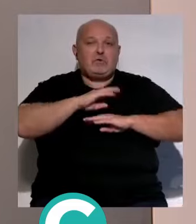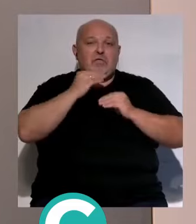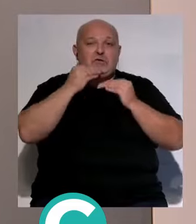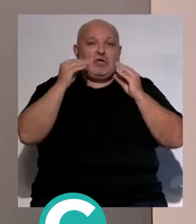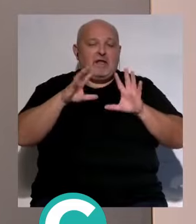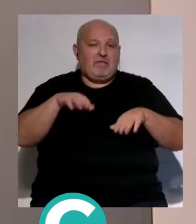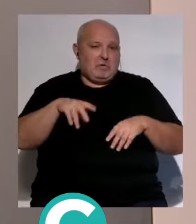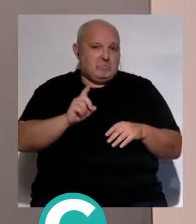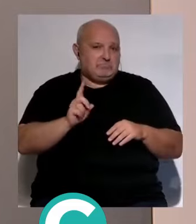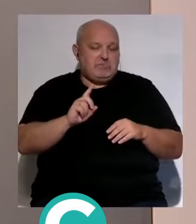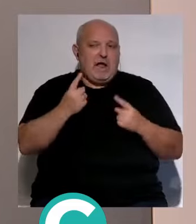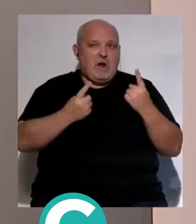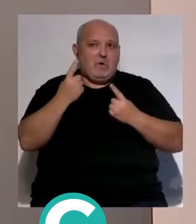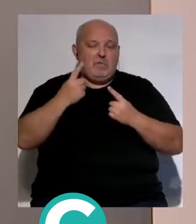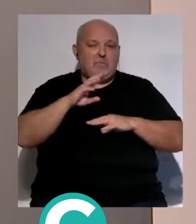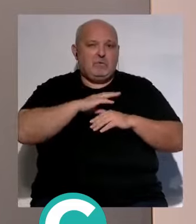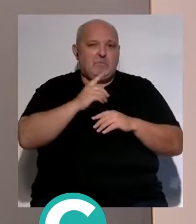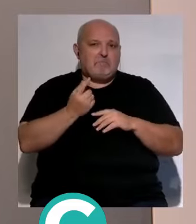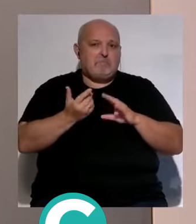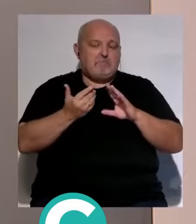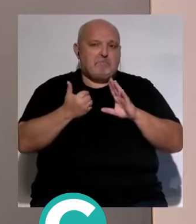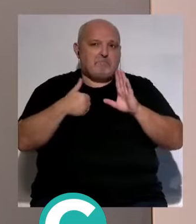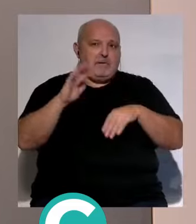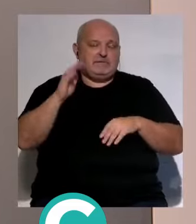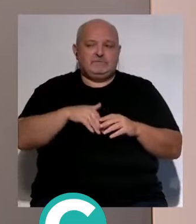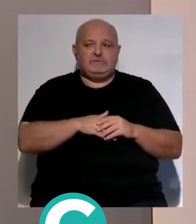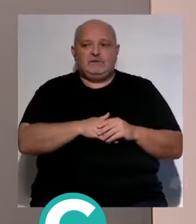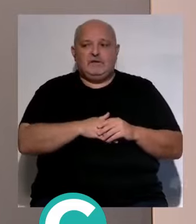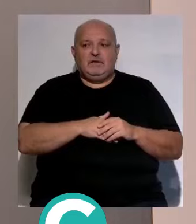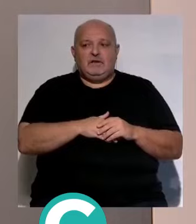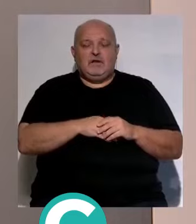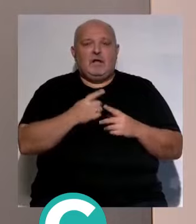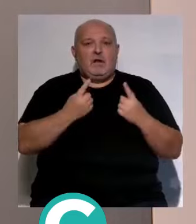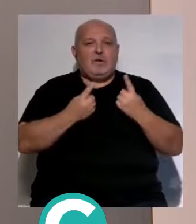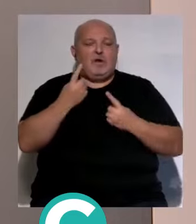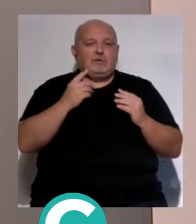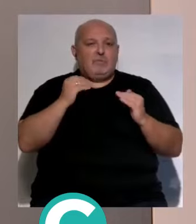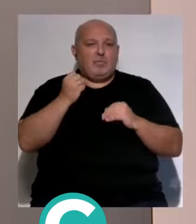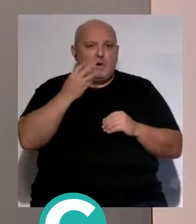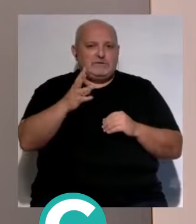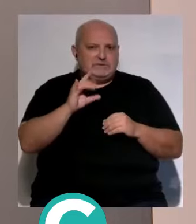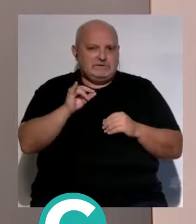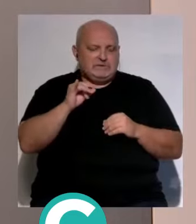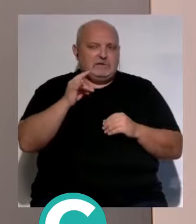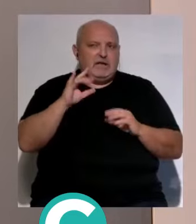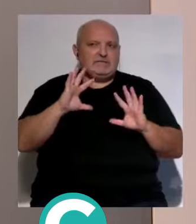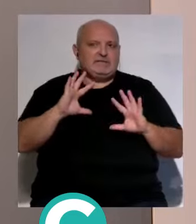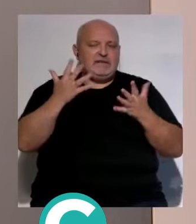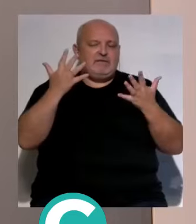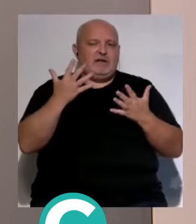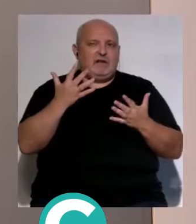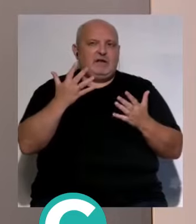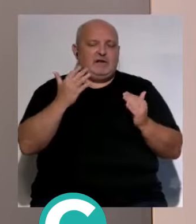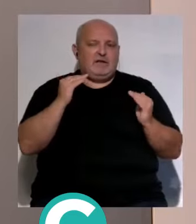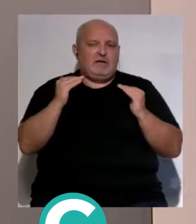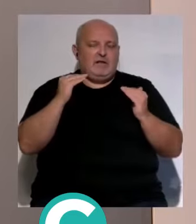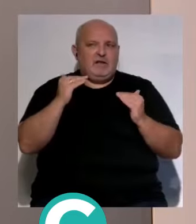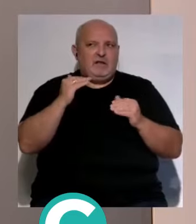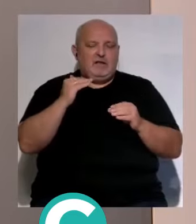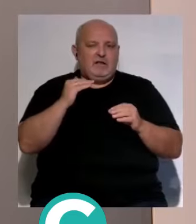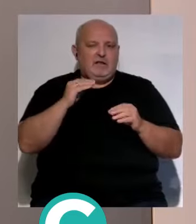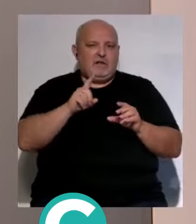Cádiz. Creo que hay porteros por encima de él. Pero bueno, sí considero que ha hecho muy buenas temporadas, que nos salvó la categoría, o fue